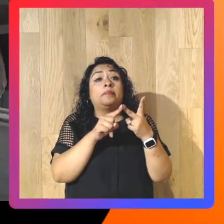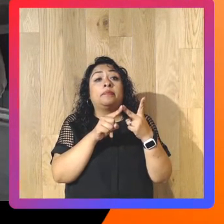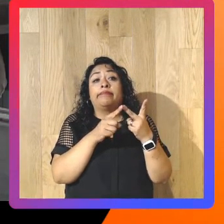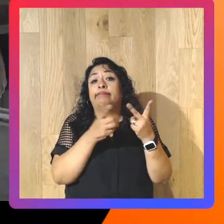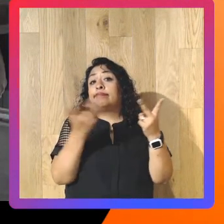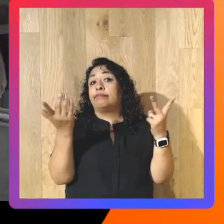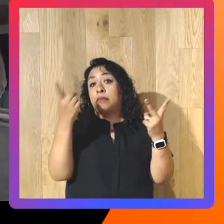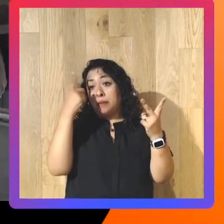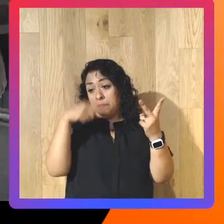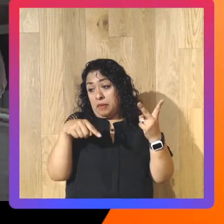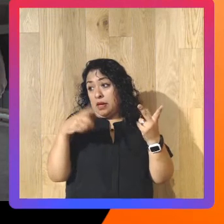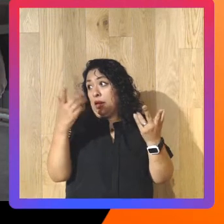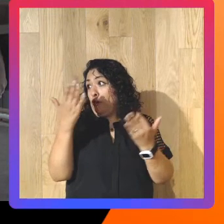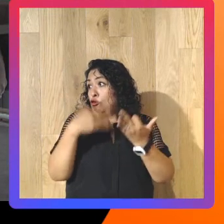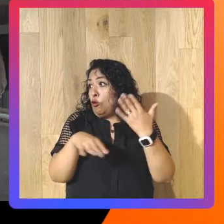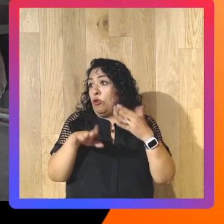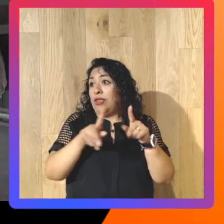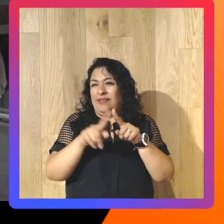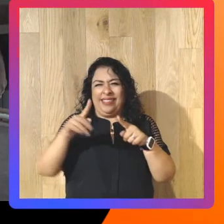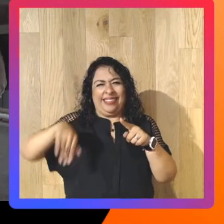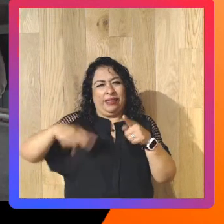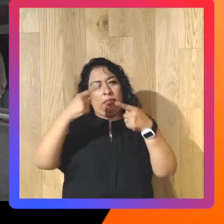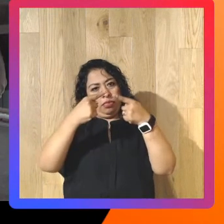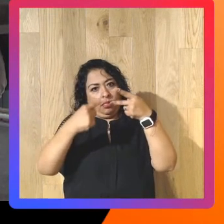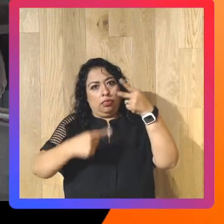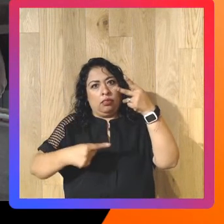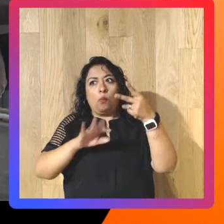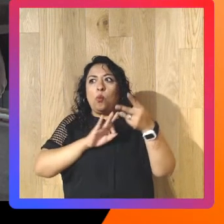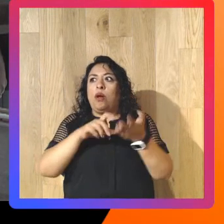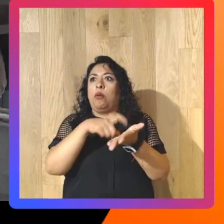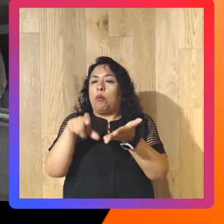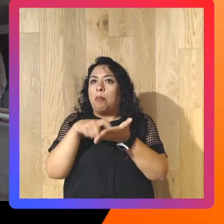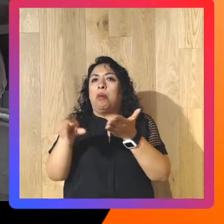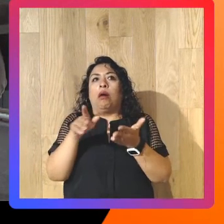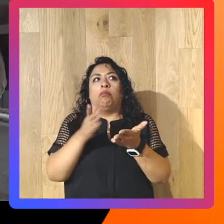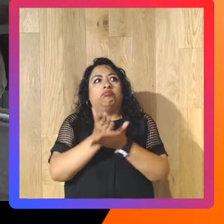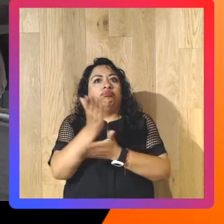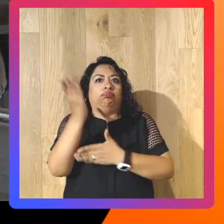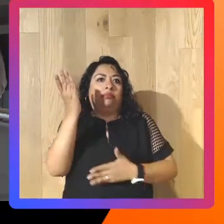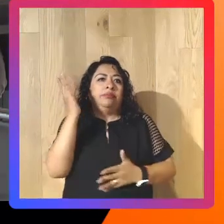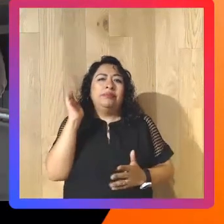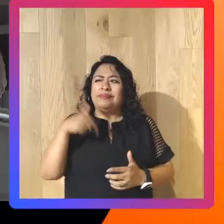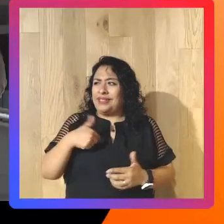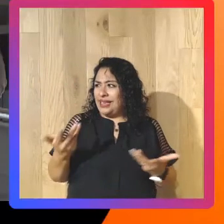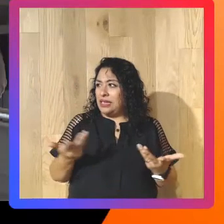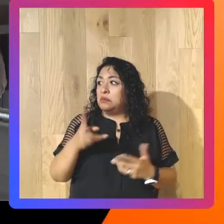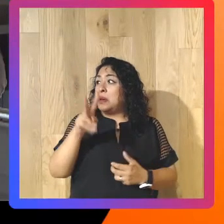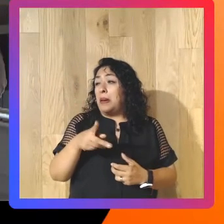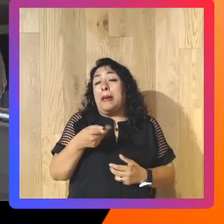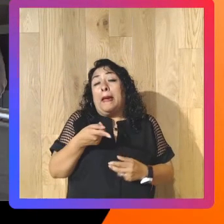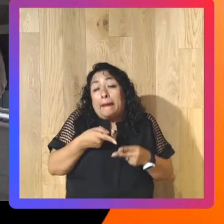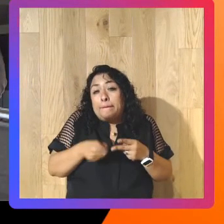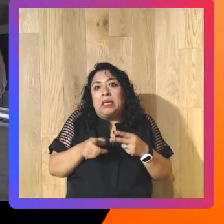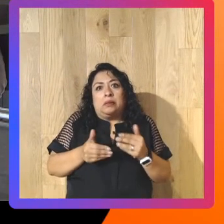que tenga que tenga todos los elementos que ya hemos mencionado. Y bueno, ¿qué estamos haciendo? Yo creo que este es un buen primer